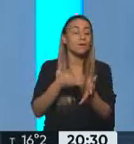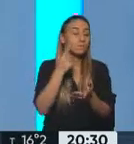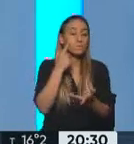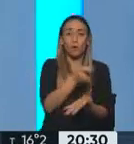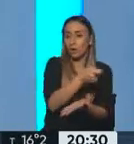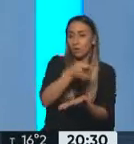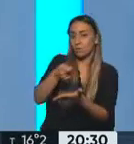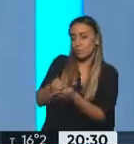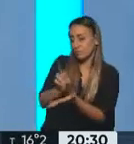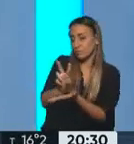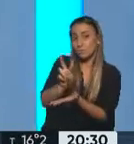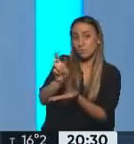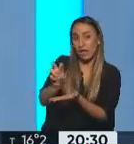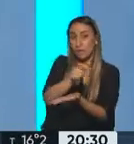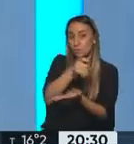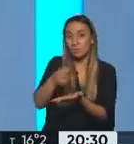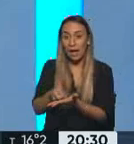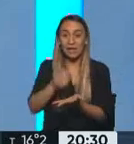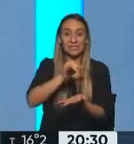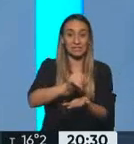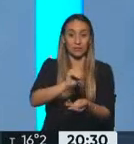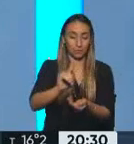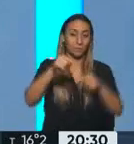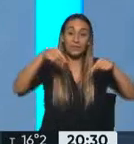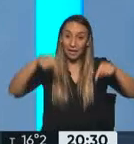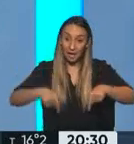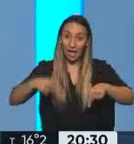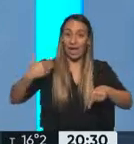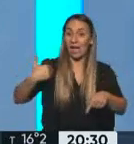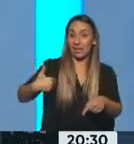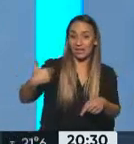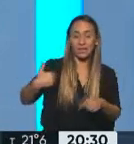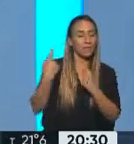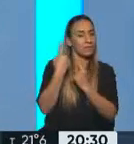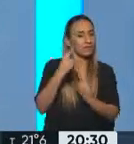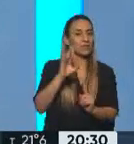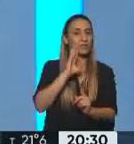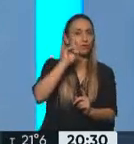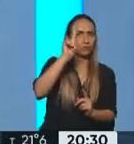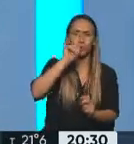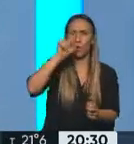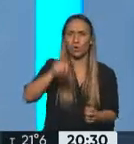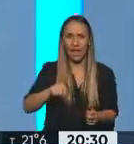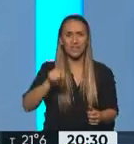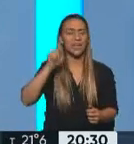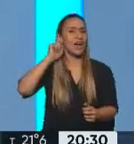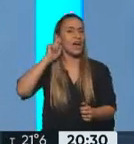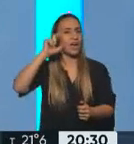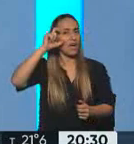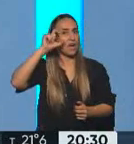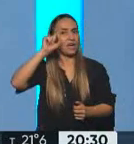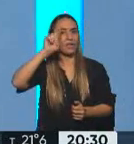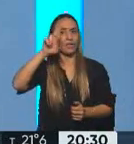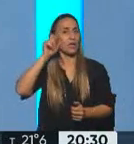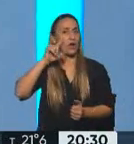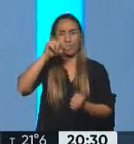o no involucrado sí. En el medio. En nuestro país, a diferencia de Estados Unidos, de Ucrania, de Georgia,